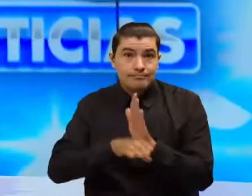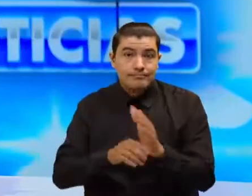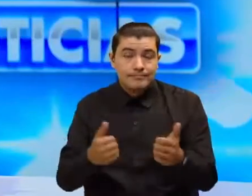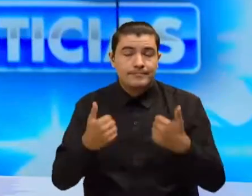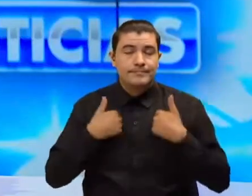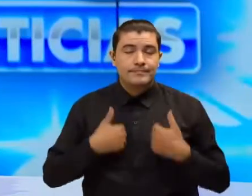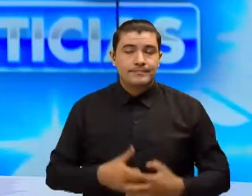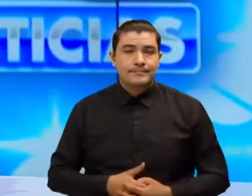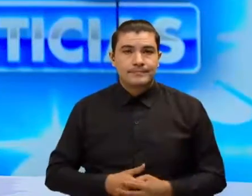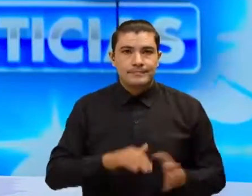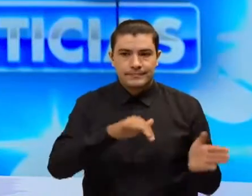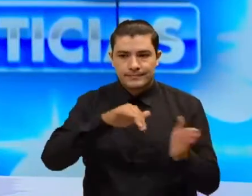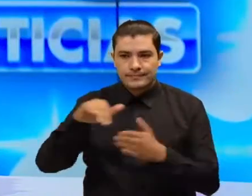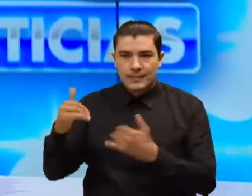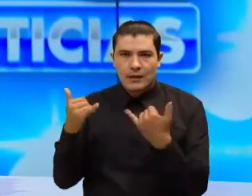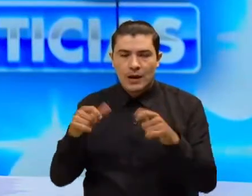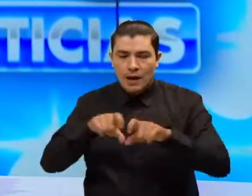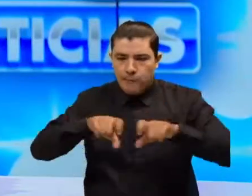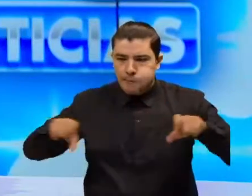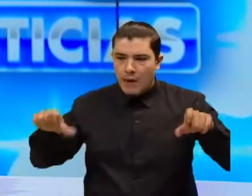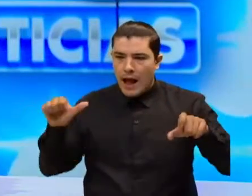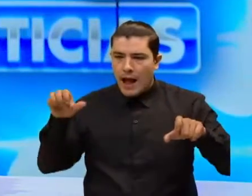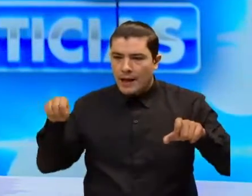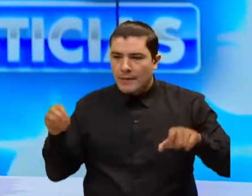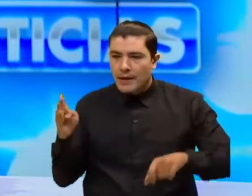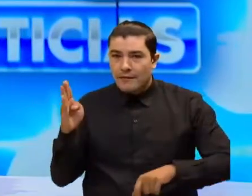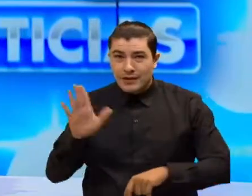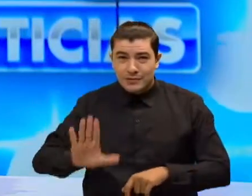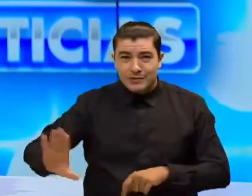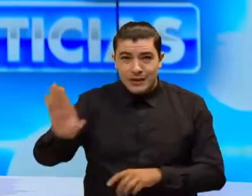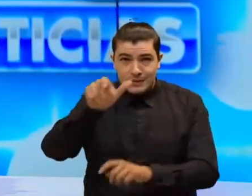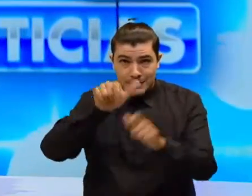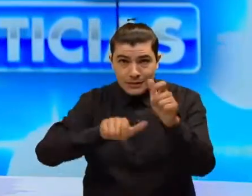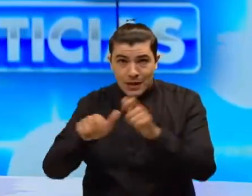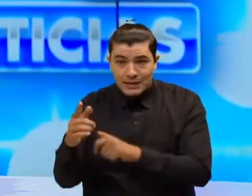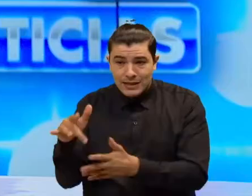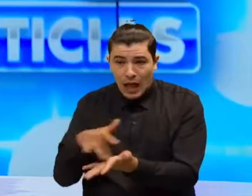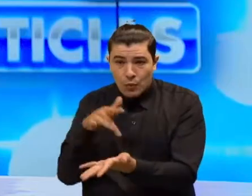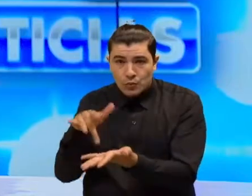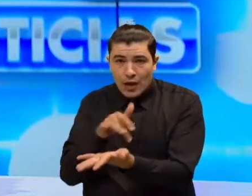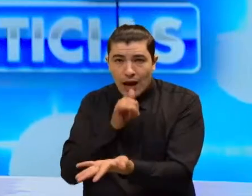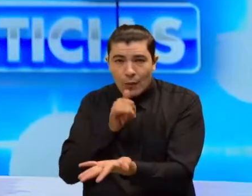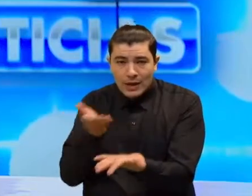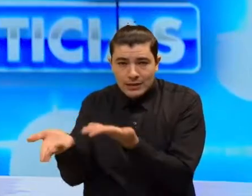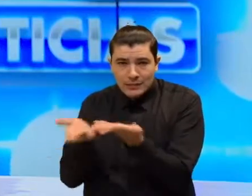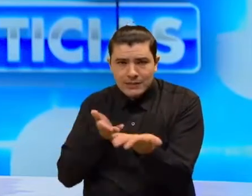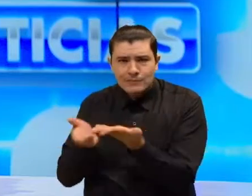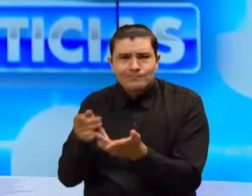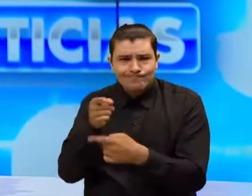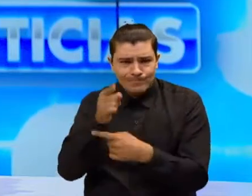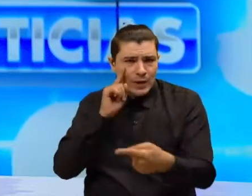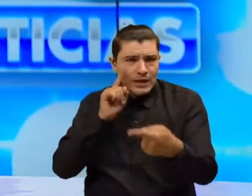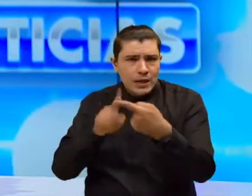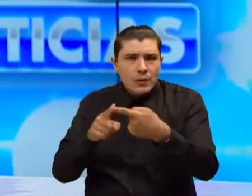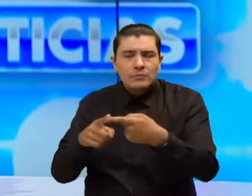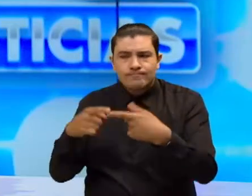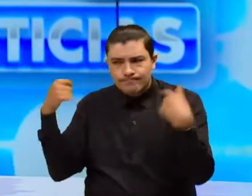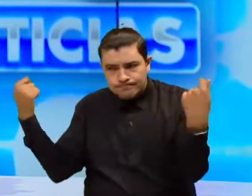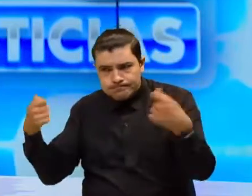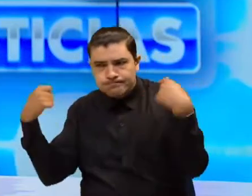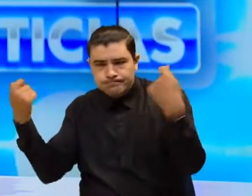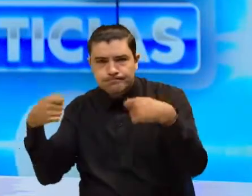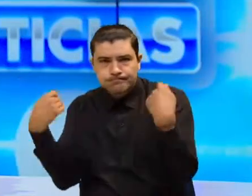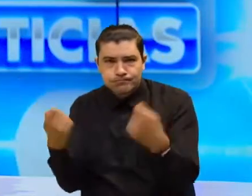y el acueducto también lanza un plan de alivio para los deudores morosos según la empresa de servicios públicos el objetivo es ayudar a las personas